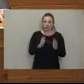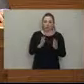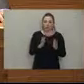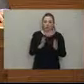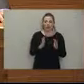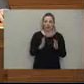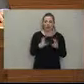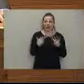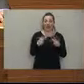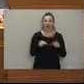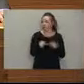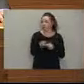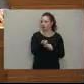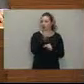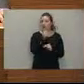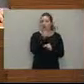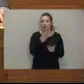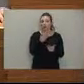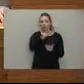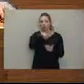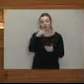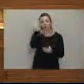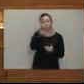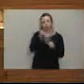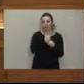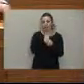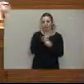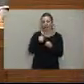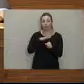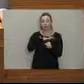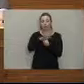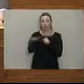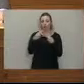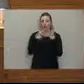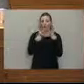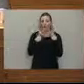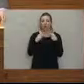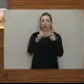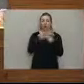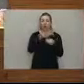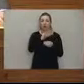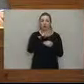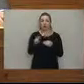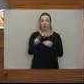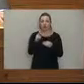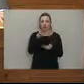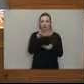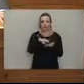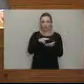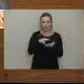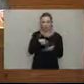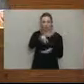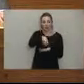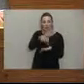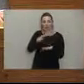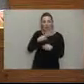seguimos trabajando y seguimos trabajando precisamente en el ámbito donde el diputado portavoz de Izquierda Unida no nos reconocía la presencia, que es en el Parlamento